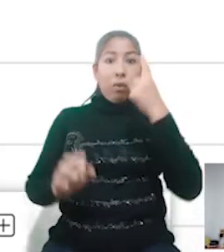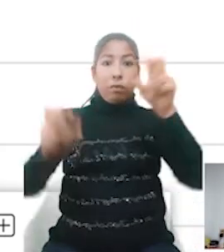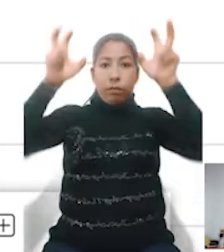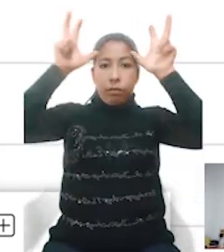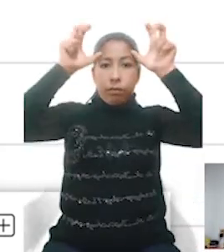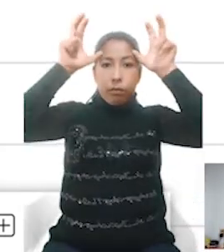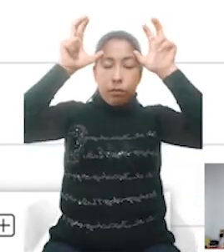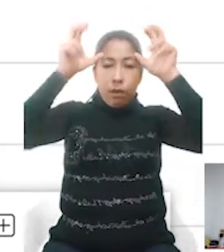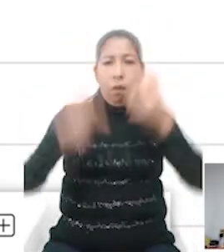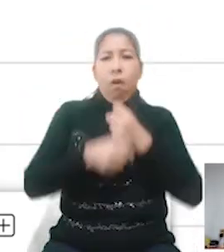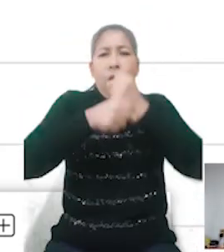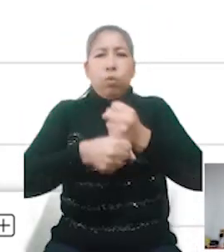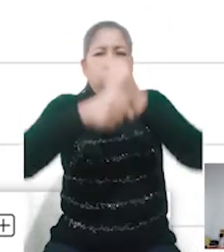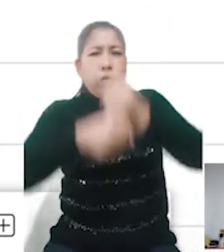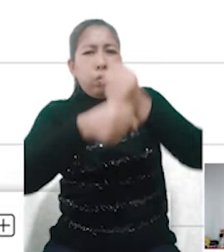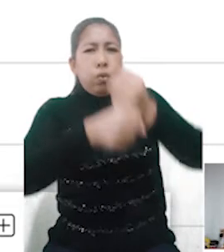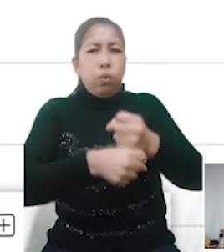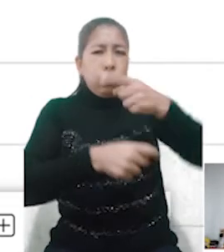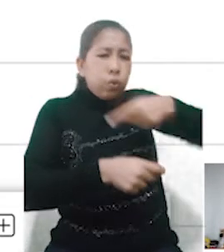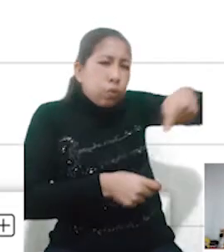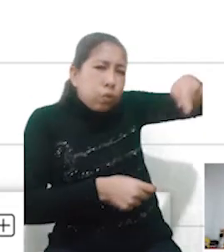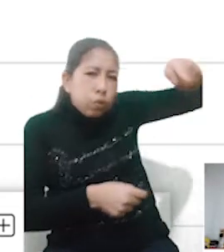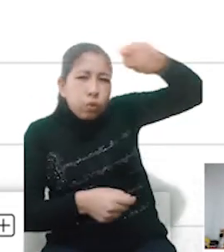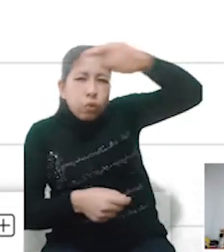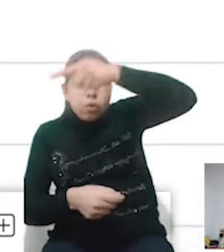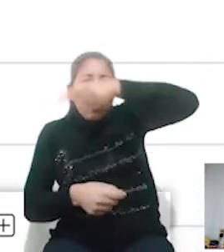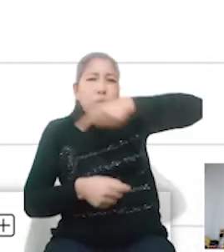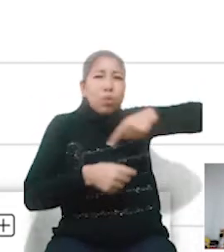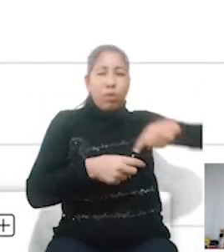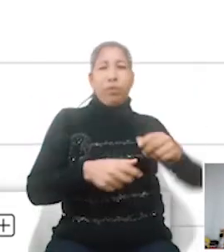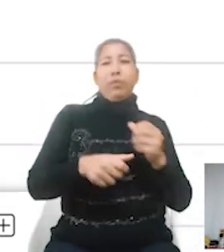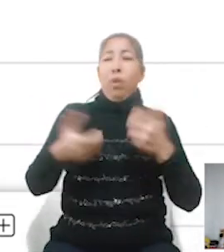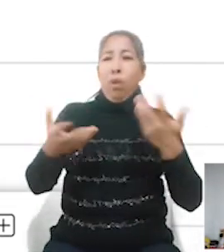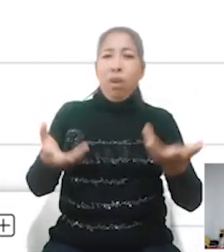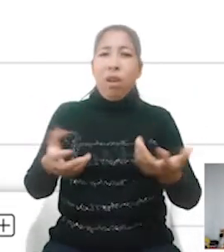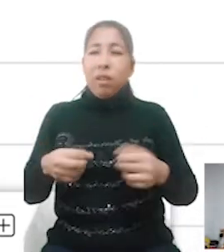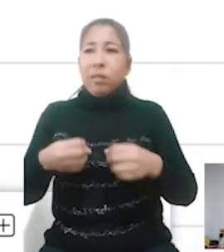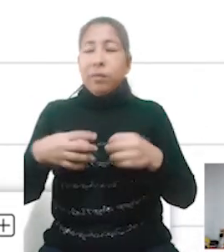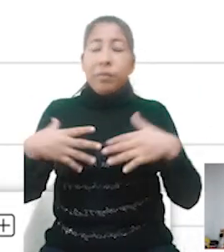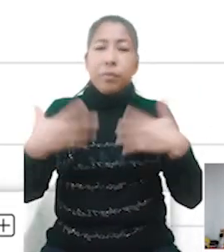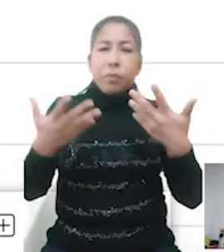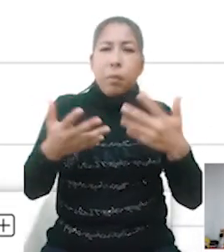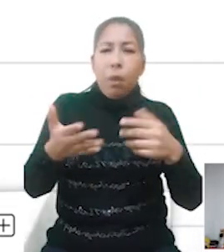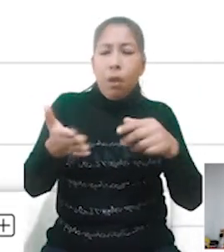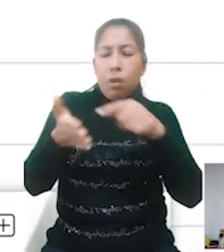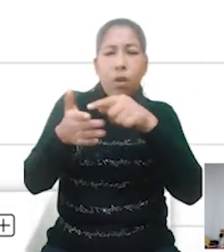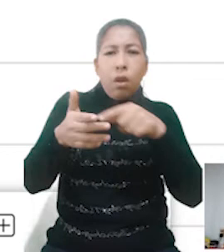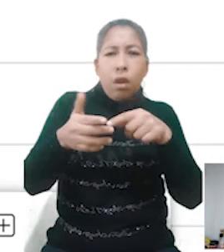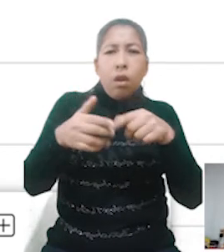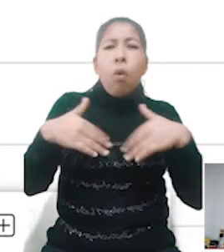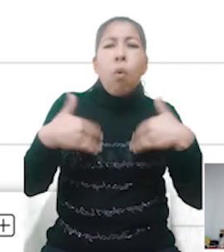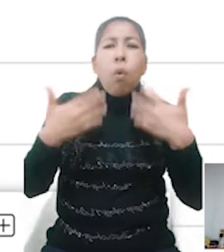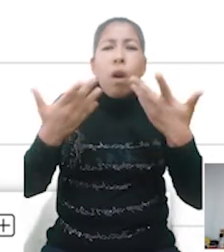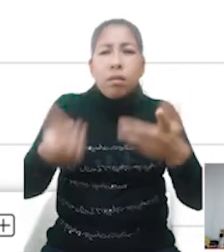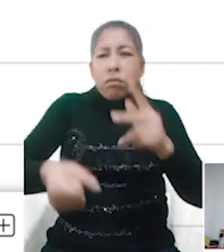ha dado 10.5 vueltas, es decir, 10 vueltas y media, en una pista circular cuyo radio mide